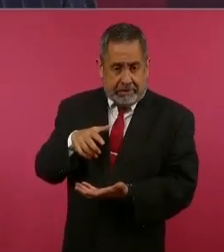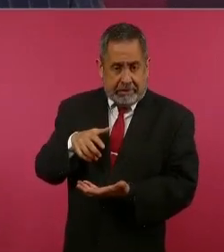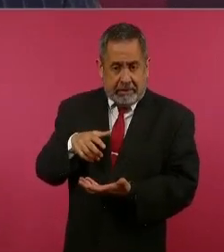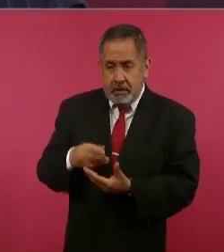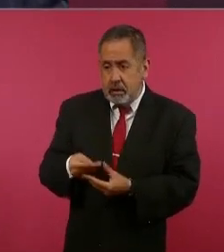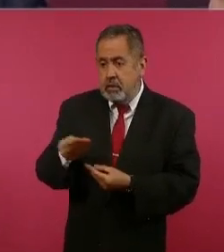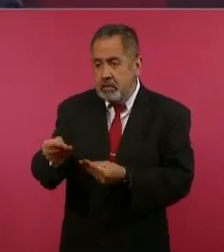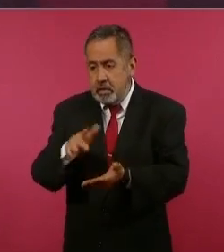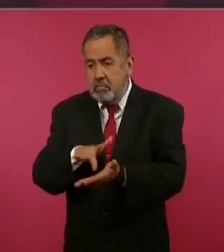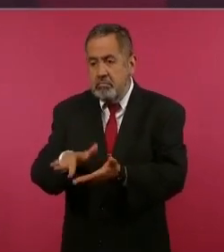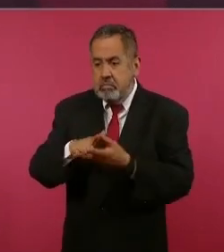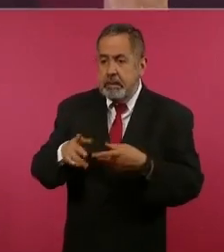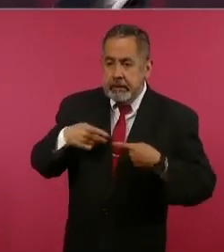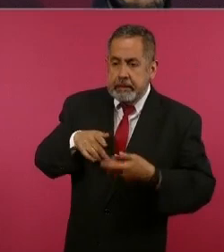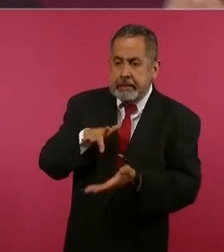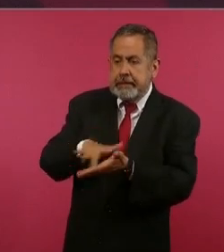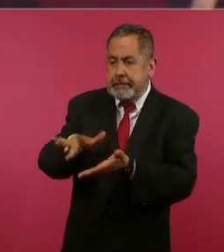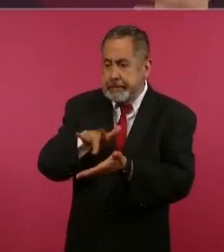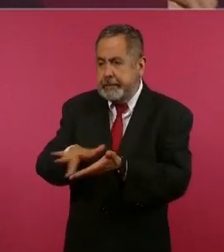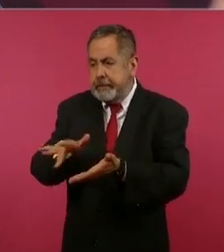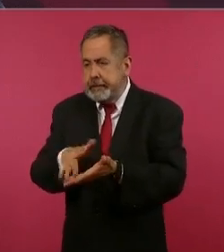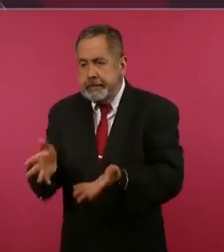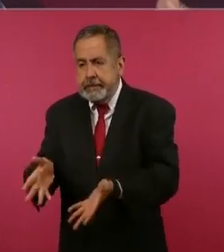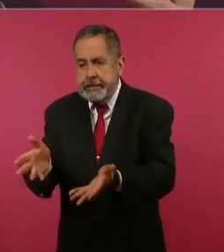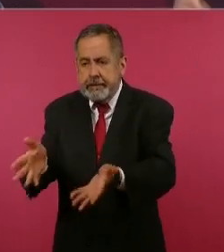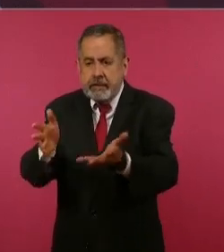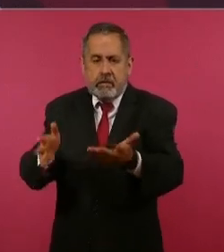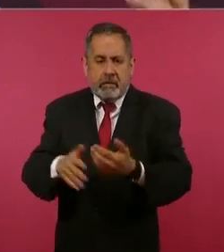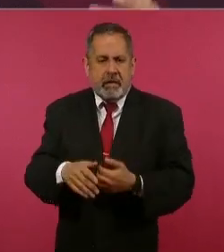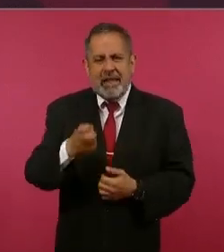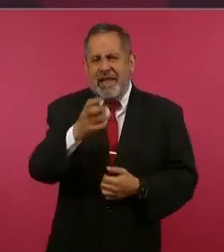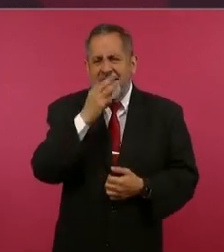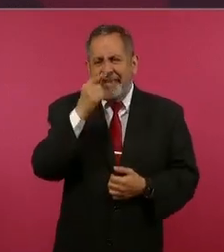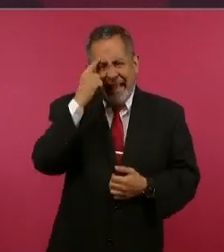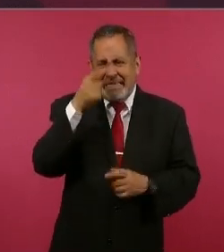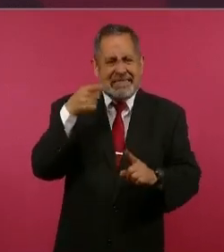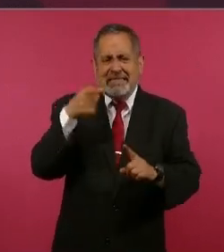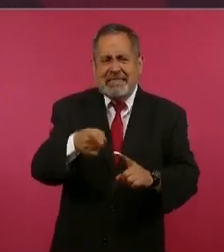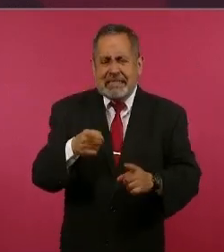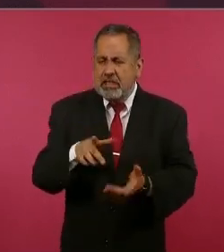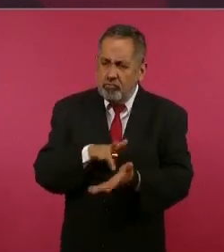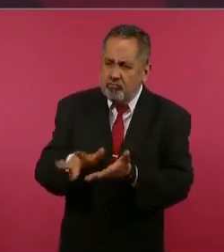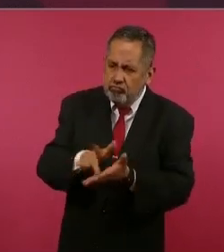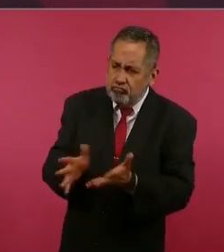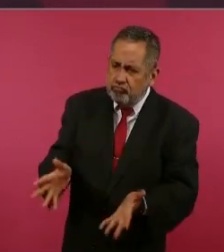a apoyar a la gente. Y es una fórmula también sencilla.